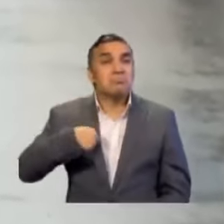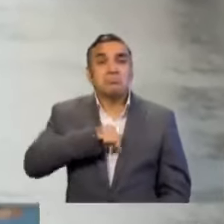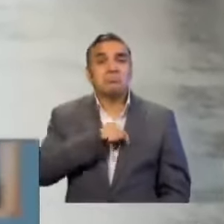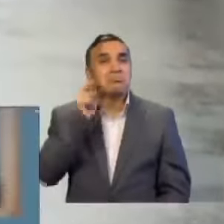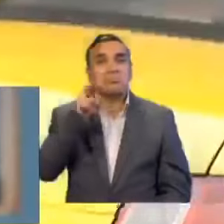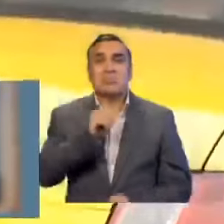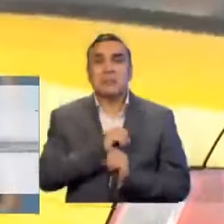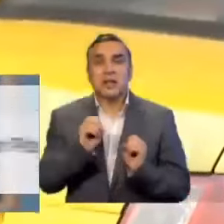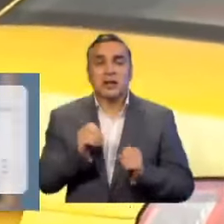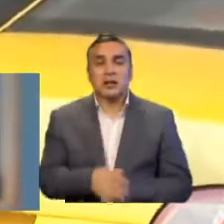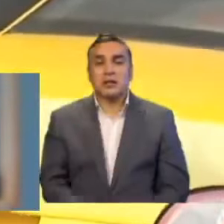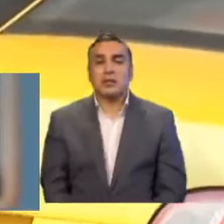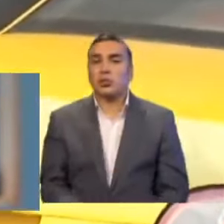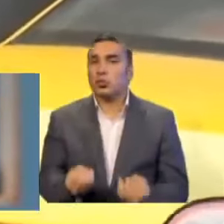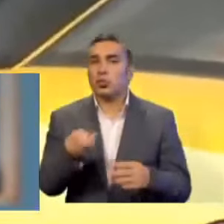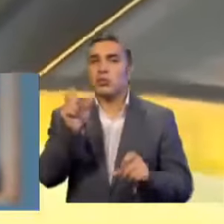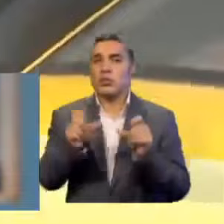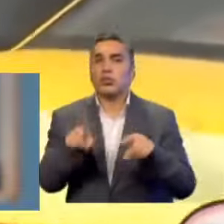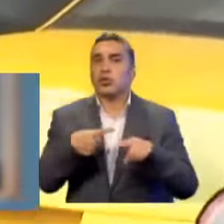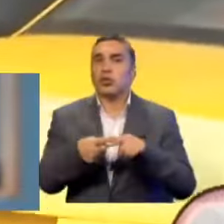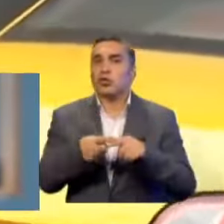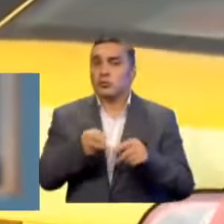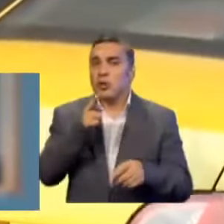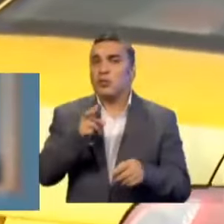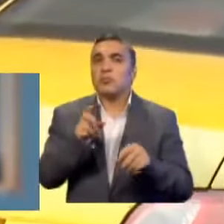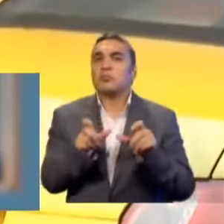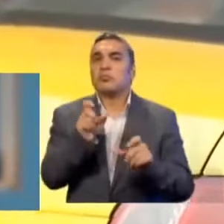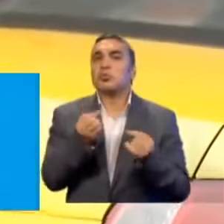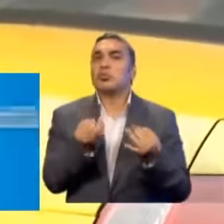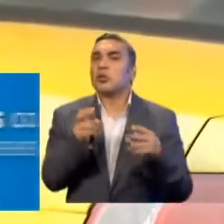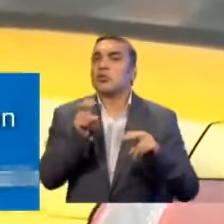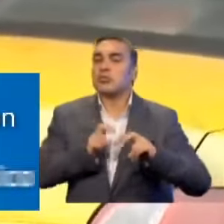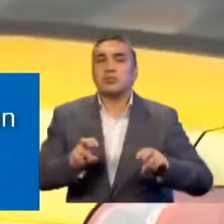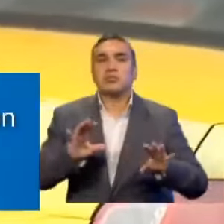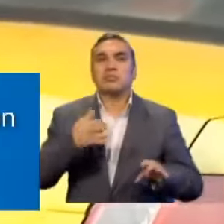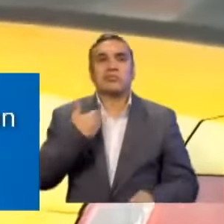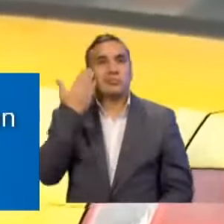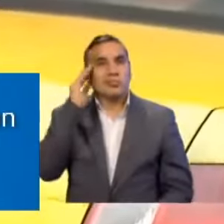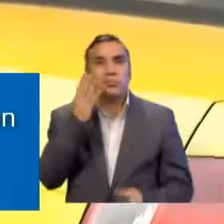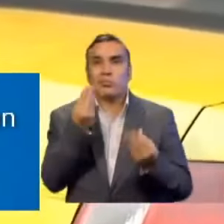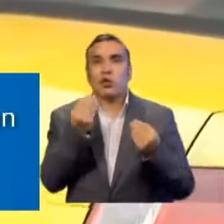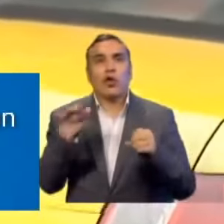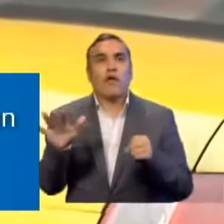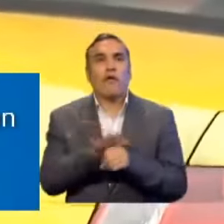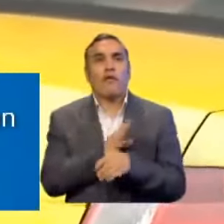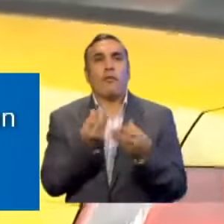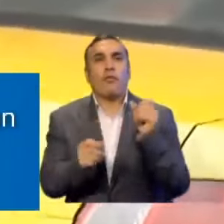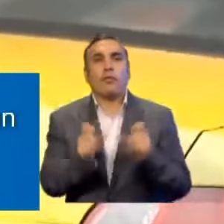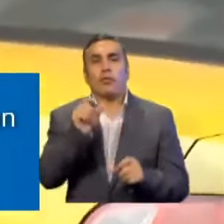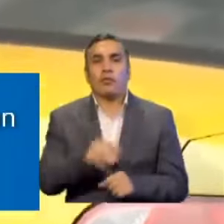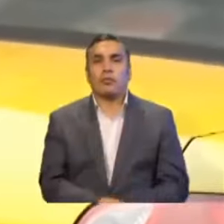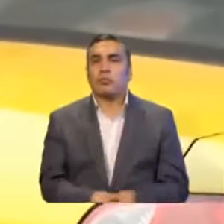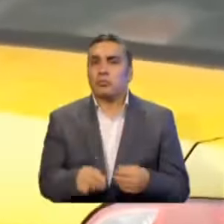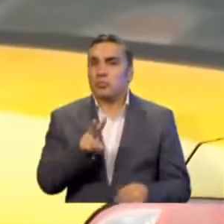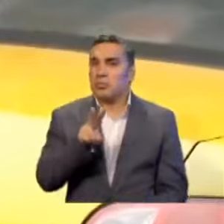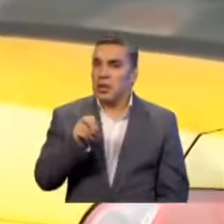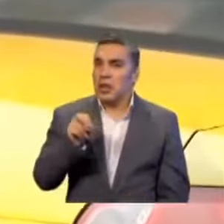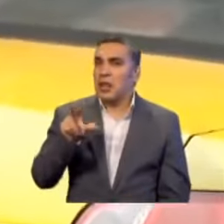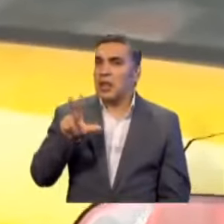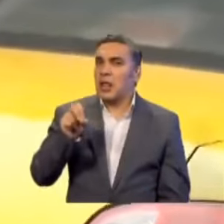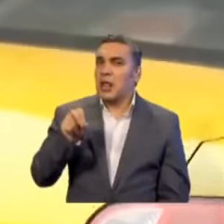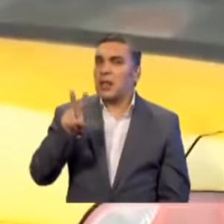nadie vino aquí. ¿Cuántas personas había al momento del velorio? Desconozco porque había bastante, todo estaba lleno. ¿Pero qué, unas 30, 20 personas,